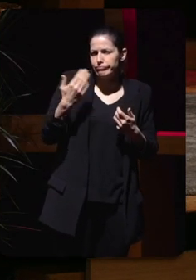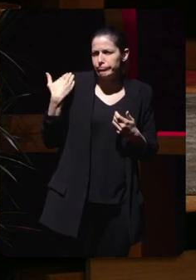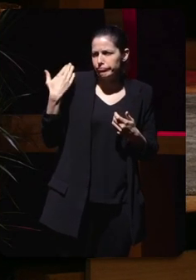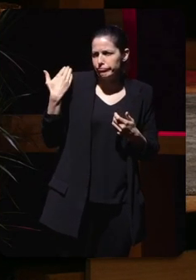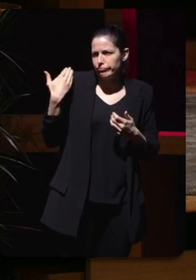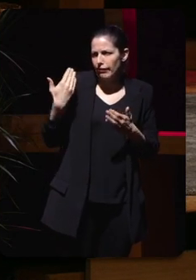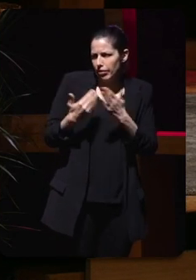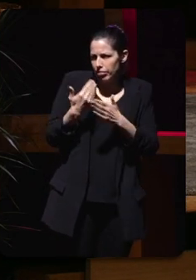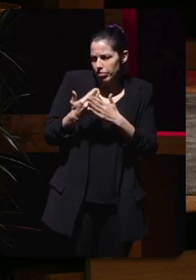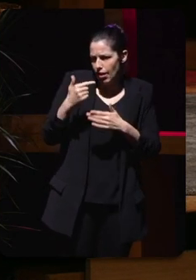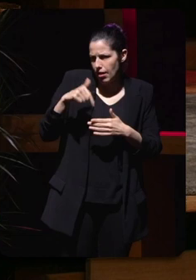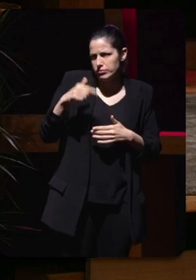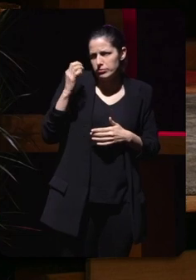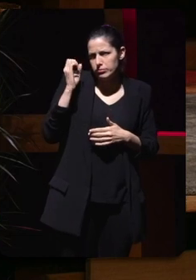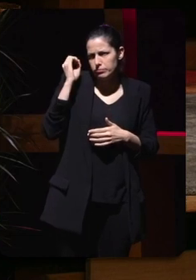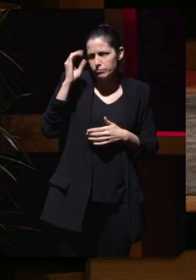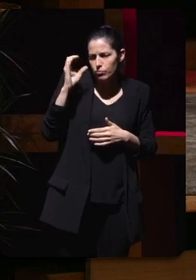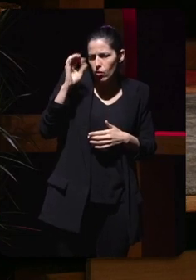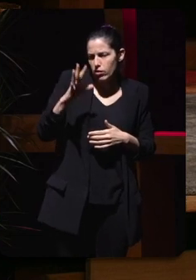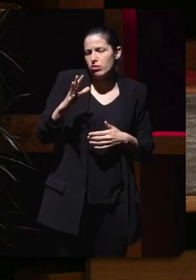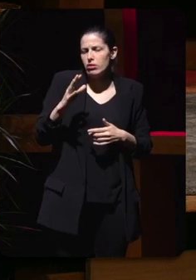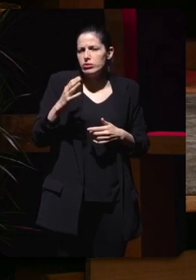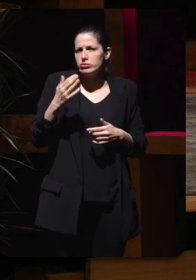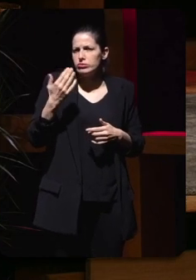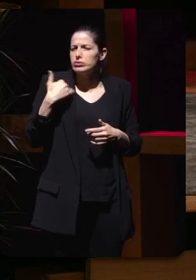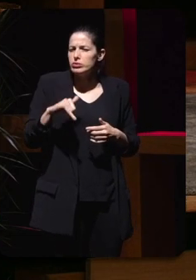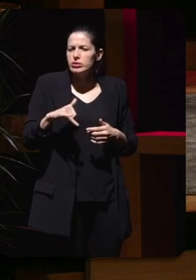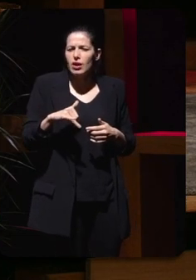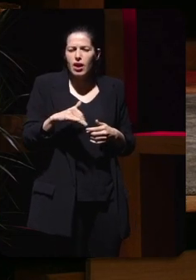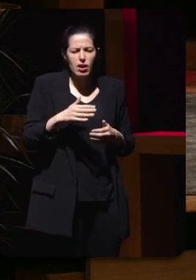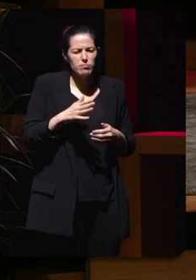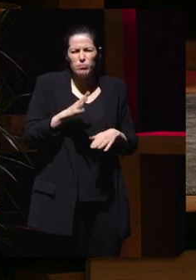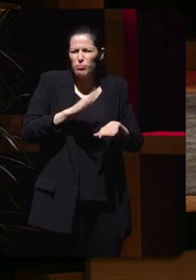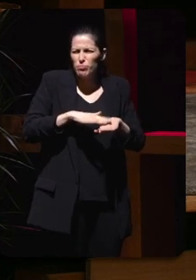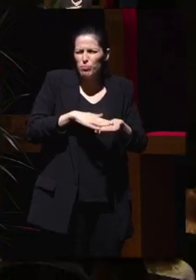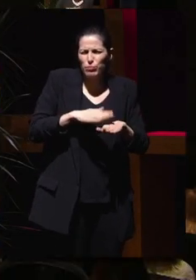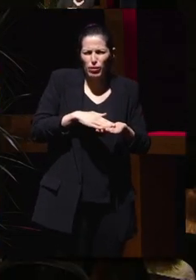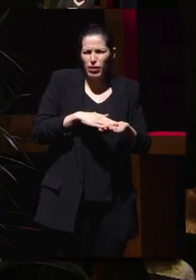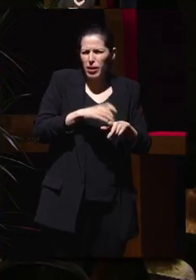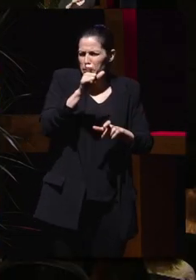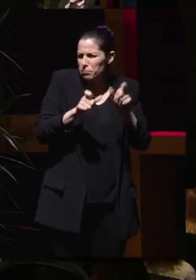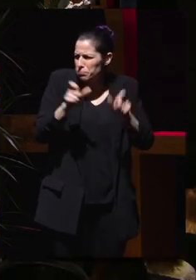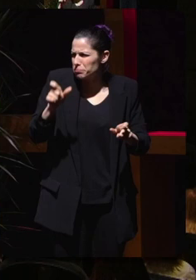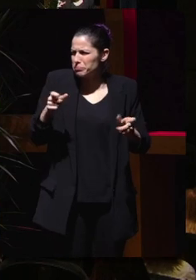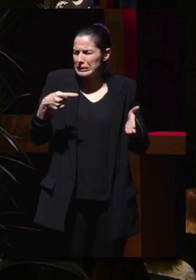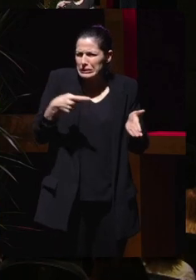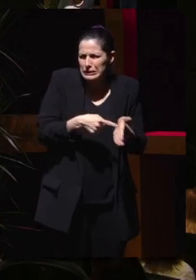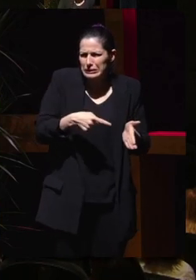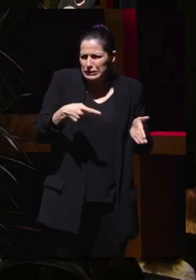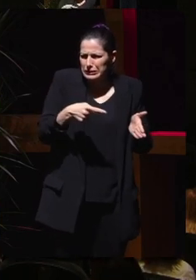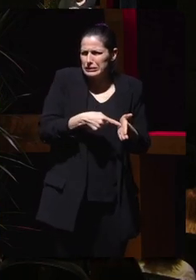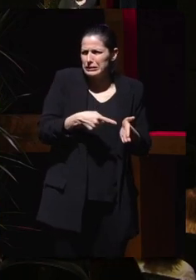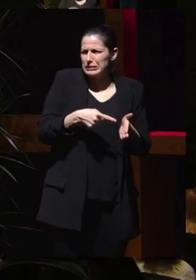varias de las ponencias pues va por ahí, ¿no? Entonces, pero ¿por qué están tan insistentes en